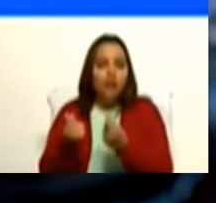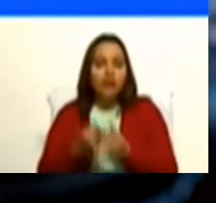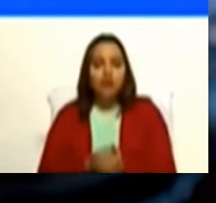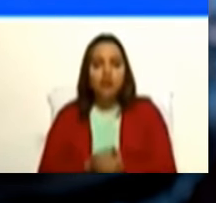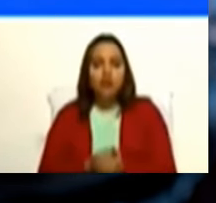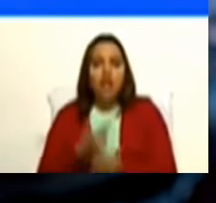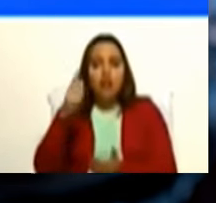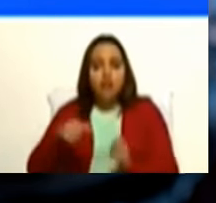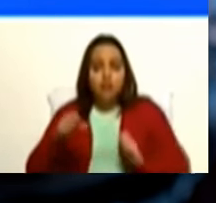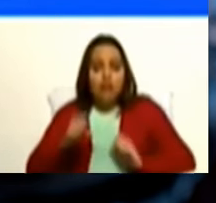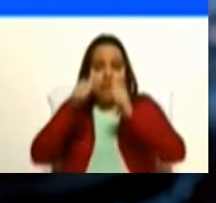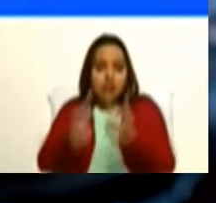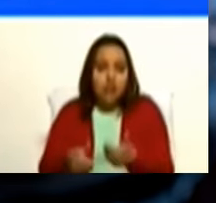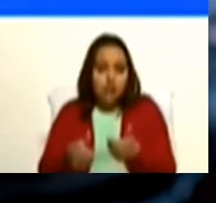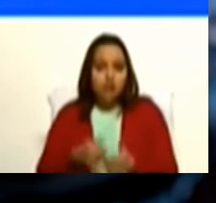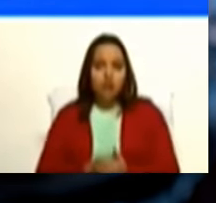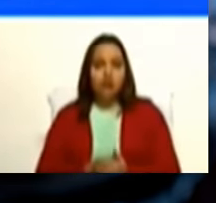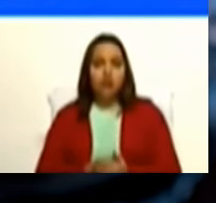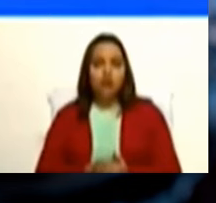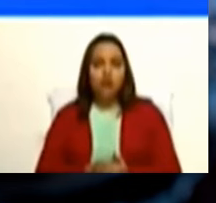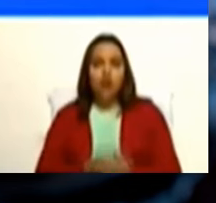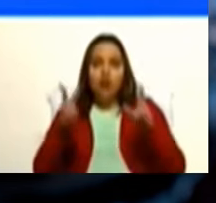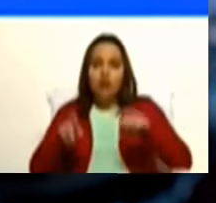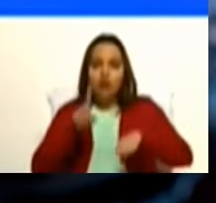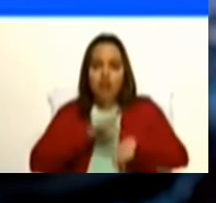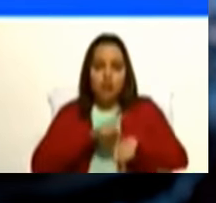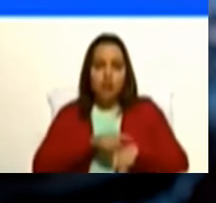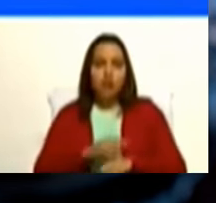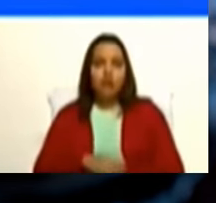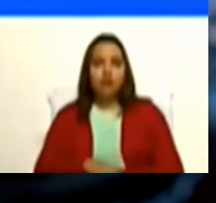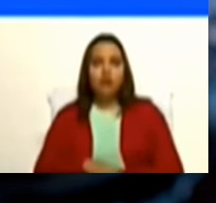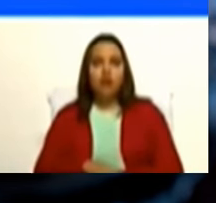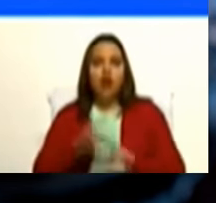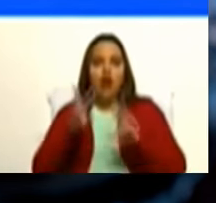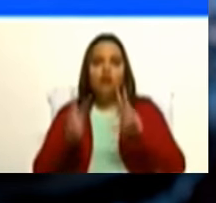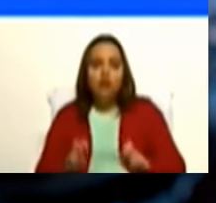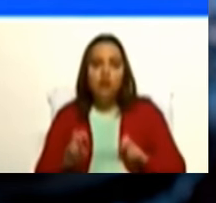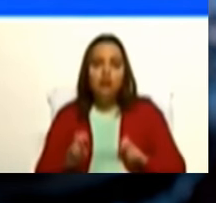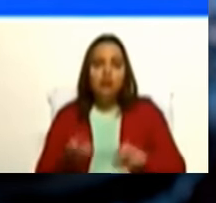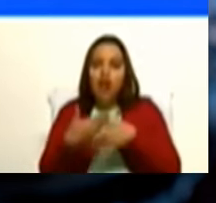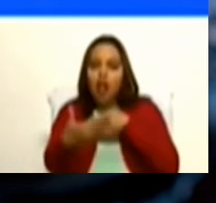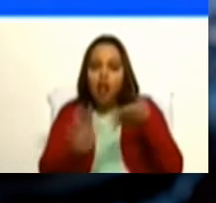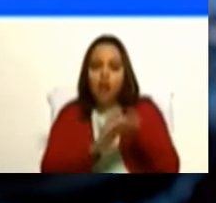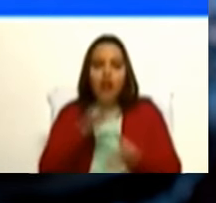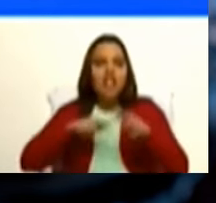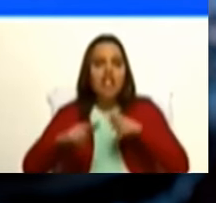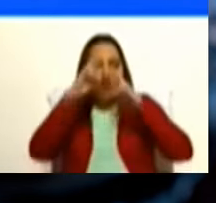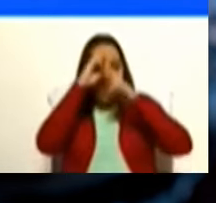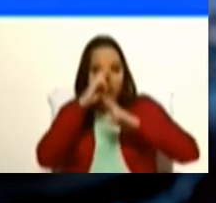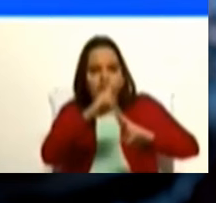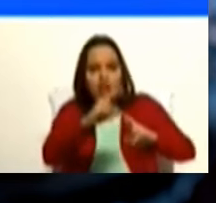y que iniciemos un nuevo tiempo, una nueva era de relaciones de